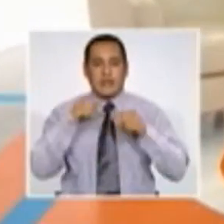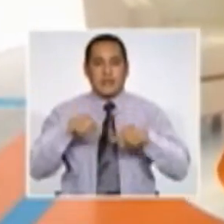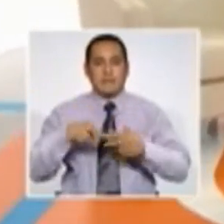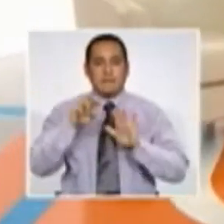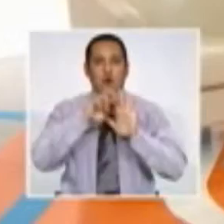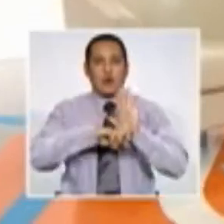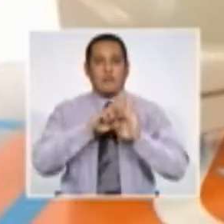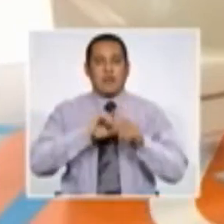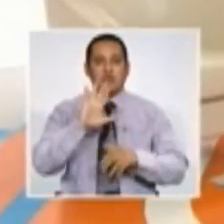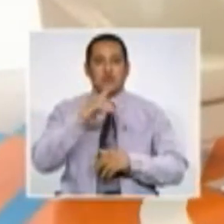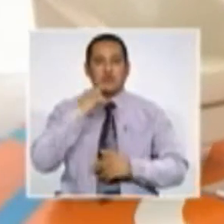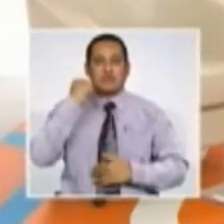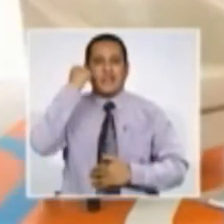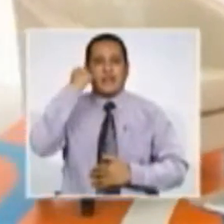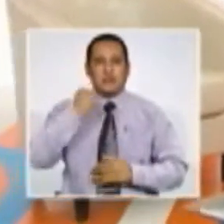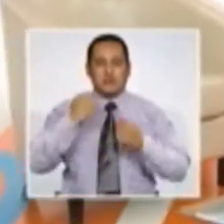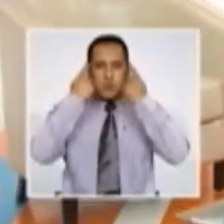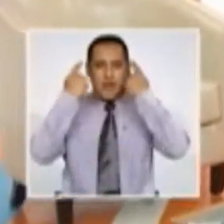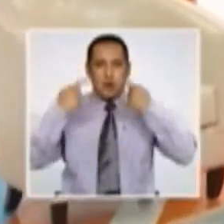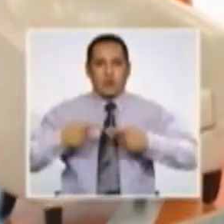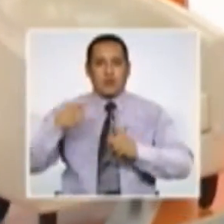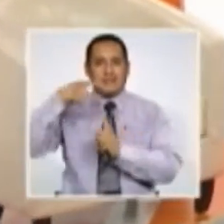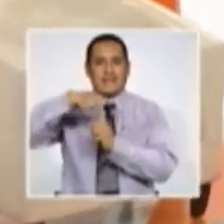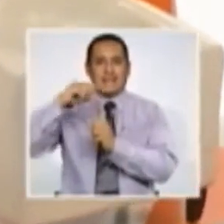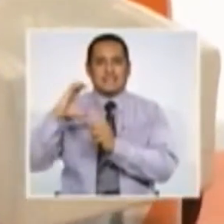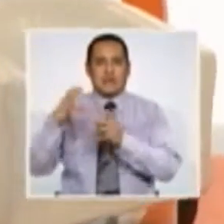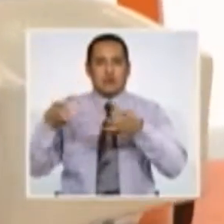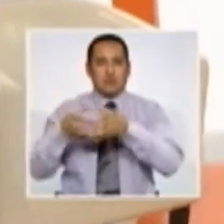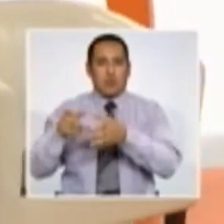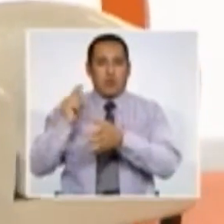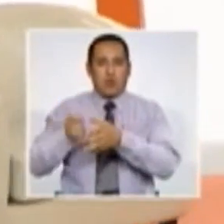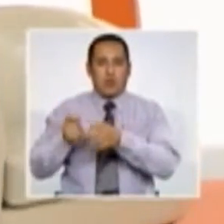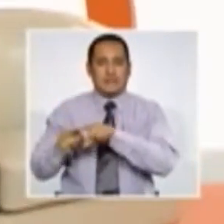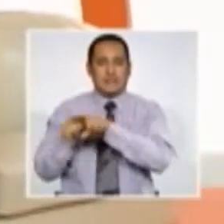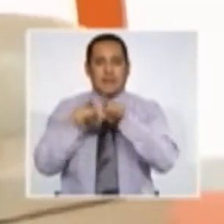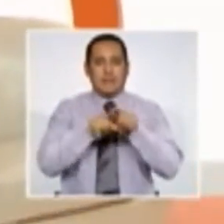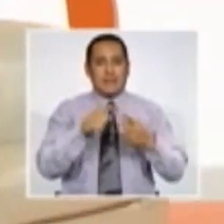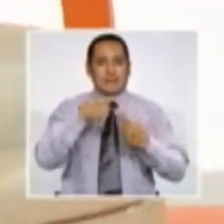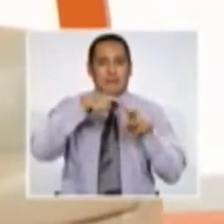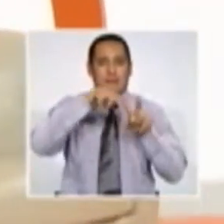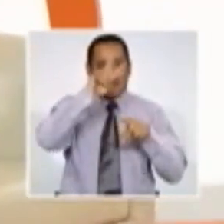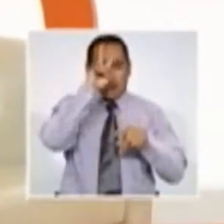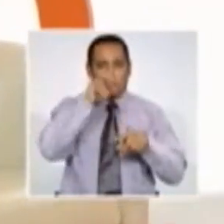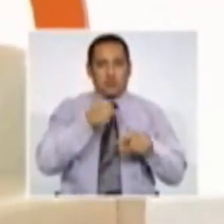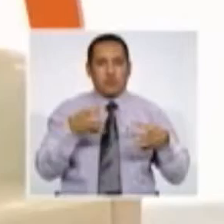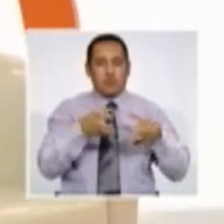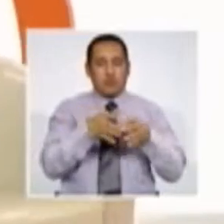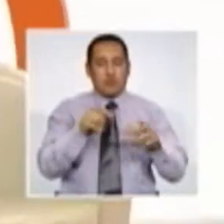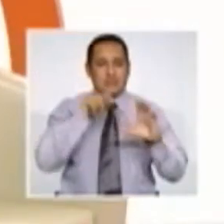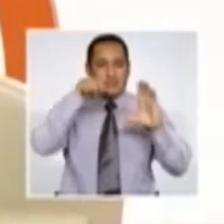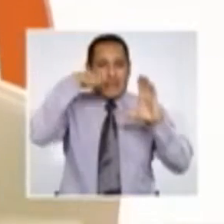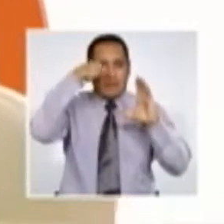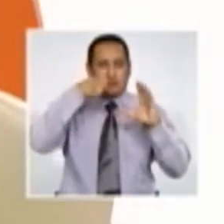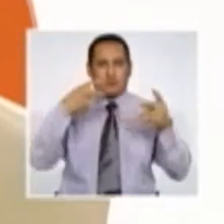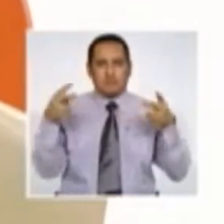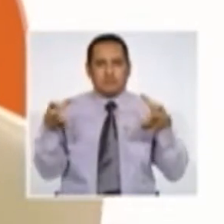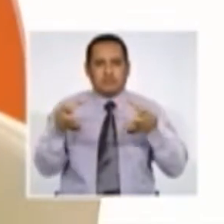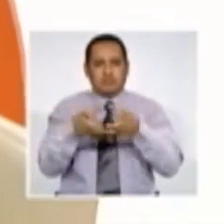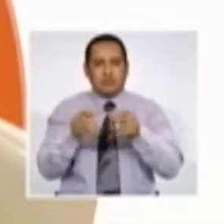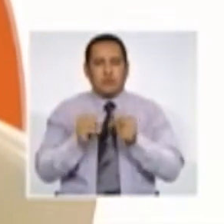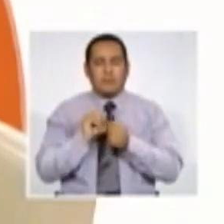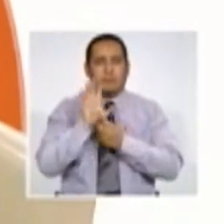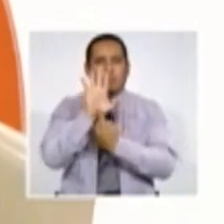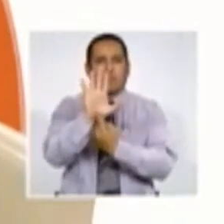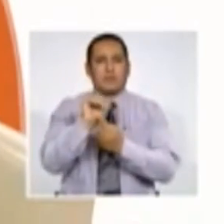tal? Esto es Tus Derechos, una iniciativa del Tribunal Constitucional que junto con TV Perú buscan precisamente eso, acercarle sus